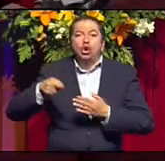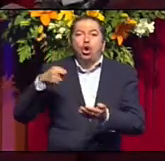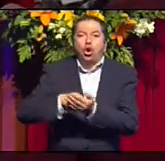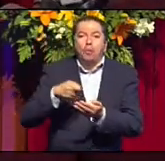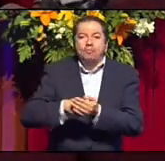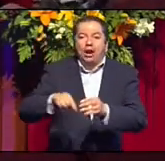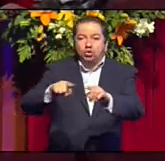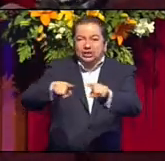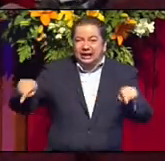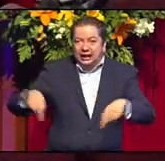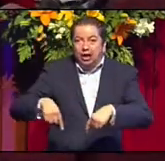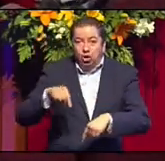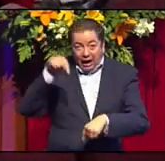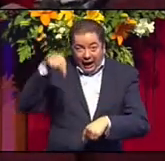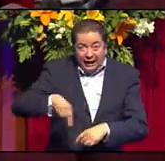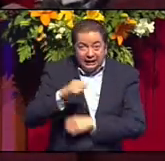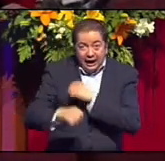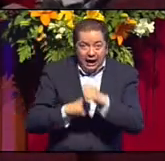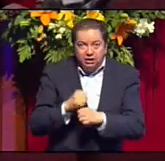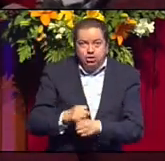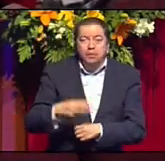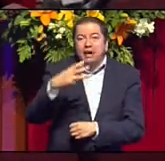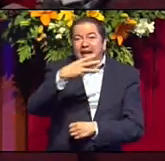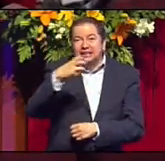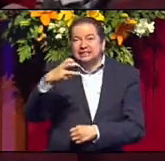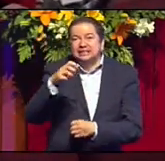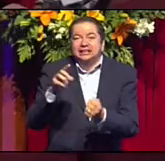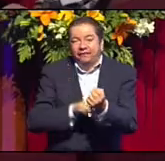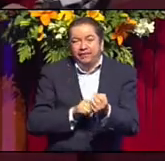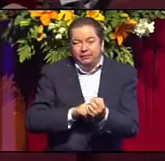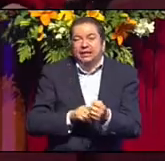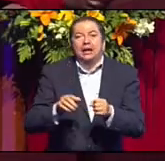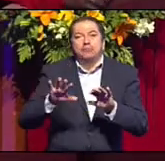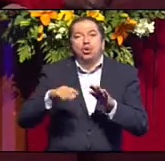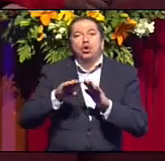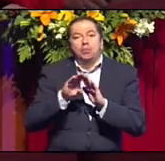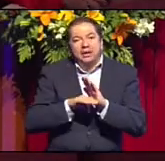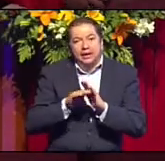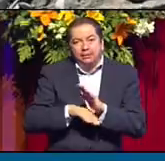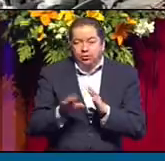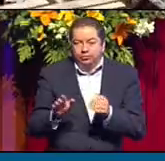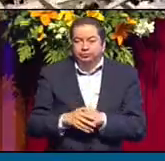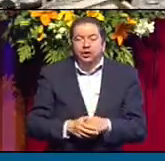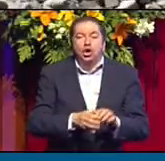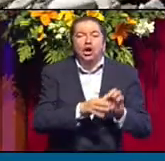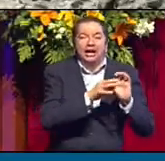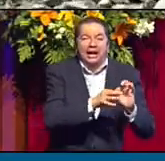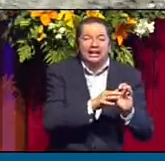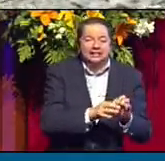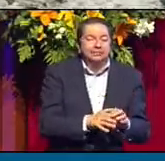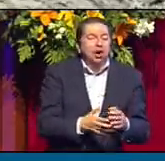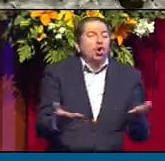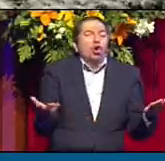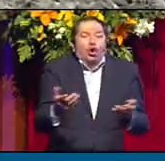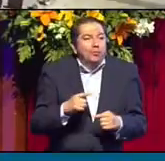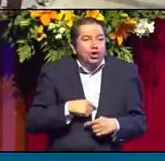este año, a lo menos para 300 familias. Gracias, Seremi. ¿Cómo no lo voy a querer?